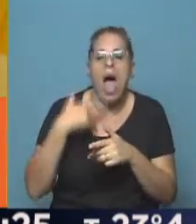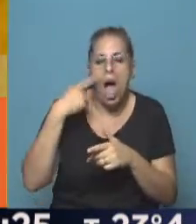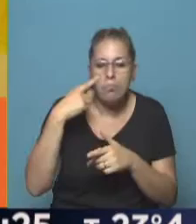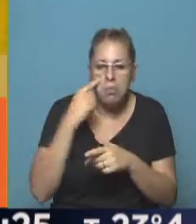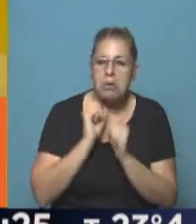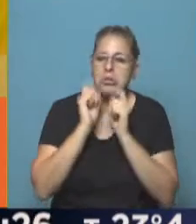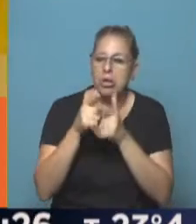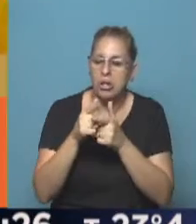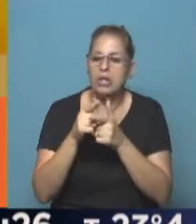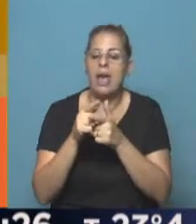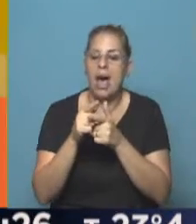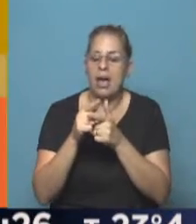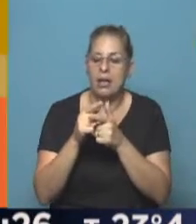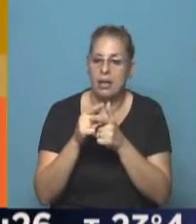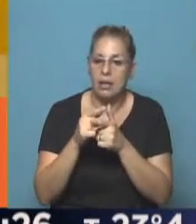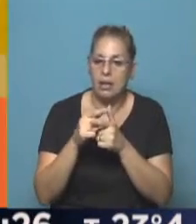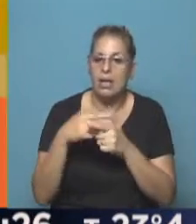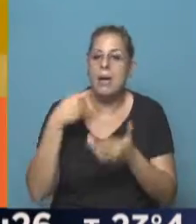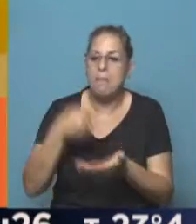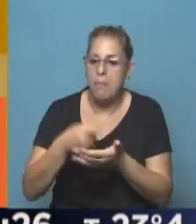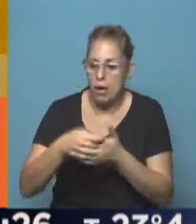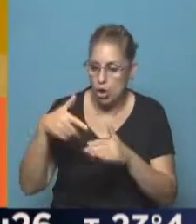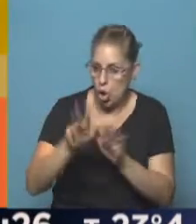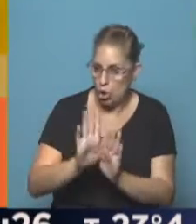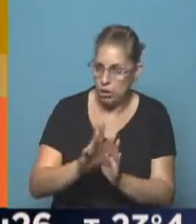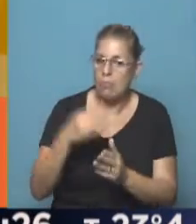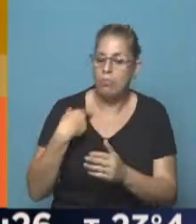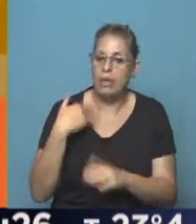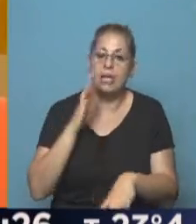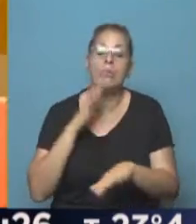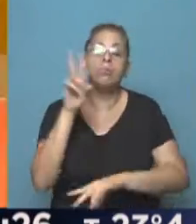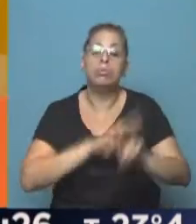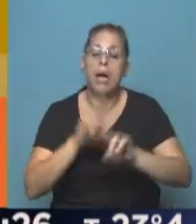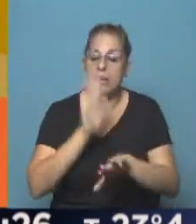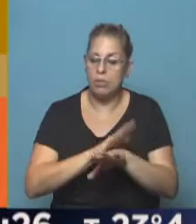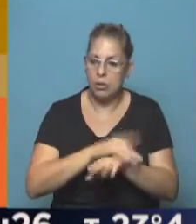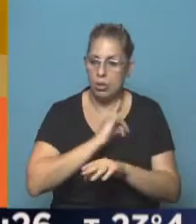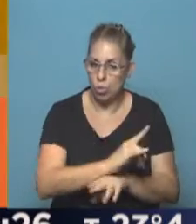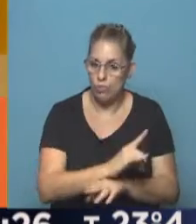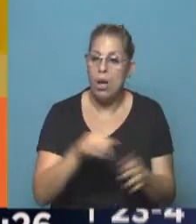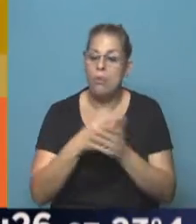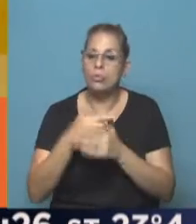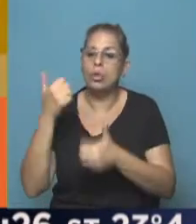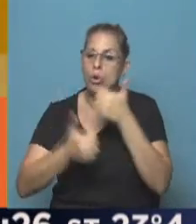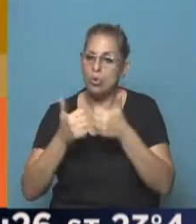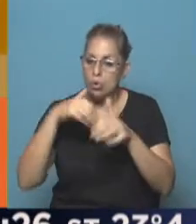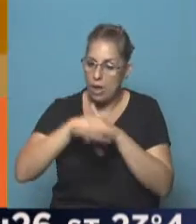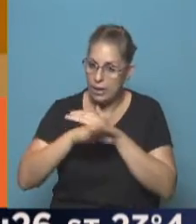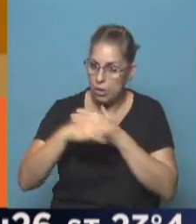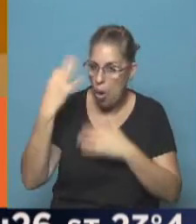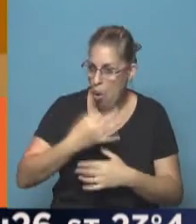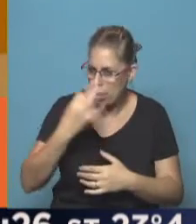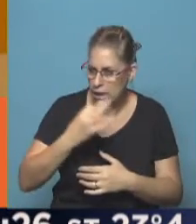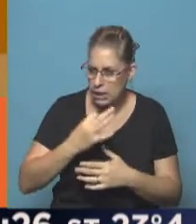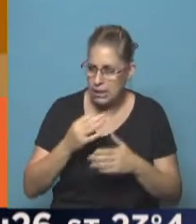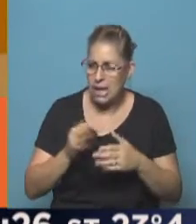generado dolosamente este estado de cesación de pagos, se puede ir a buscar las responsabilidades de ellos. En el caso de los concursos, originariamente durante